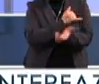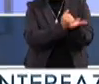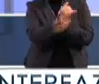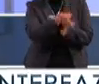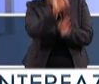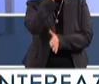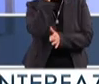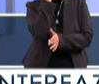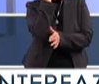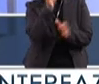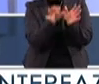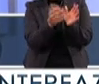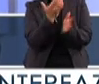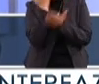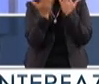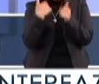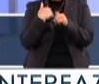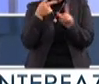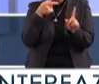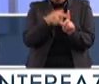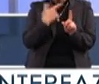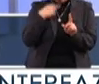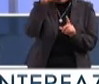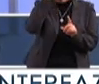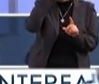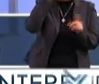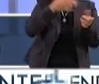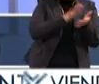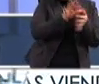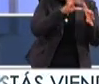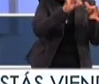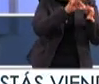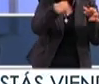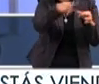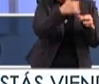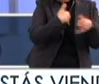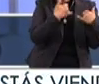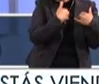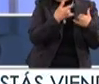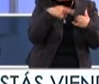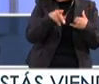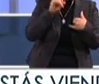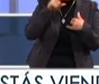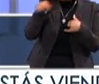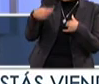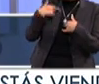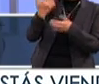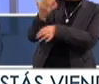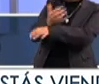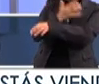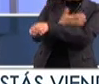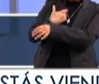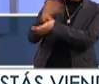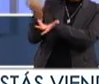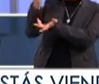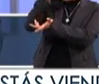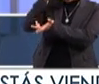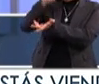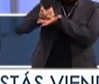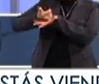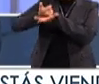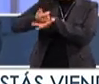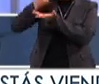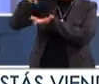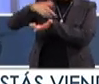decidir porque entonces digo yo me dedico a la orientación vocacional la orientación educativa pero también me dedico a dar el acompañamiento en la orientación psicológica